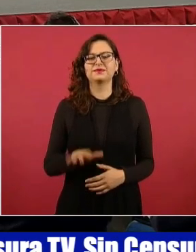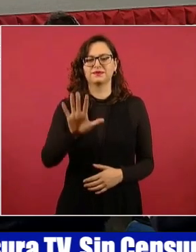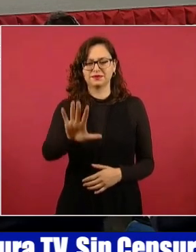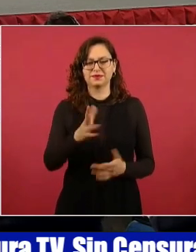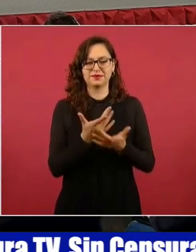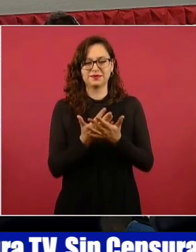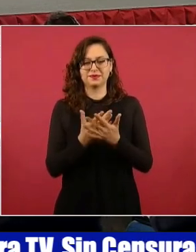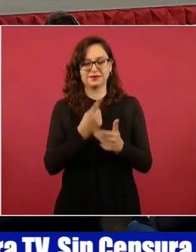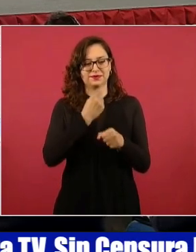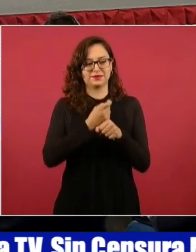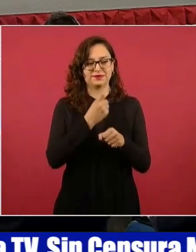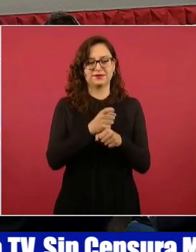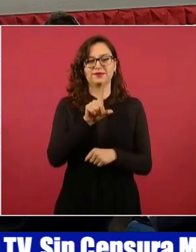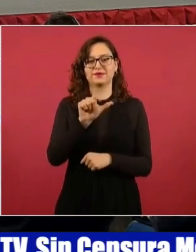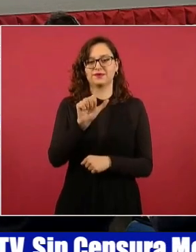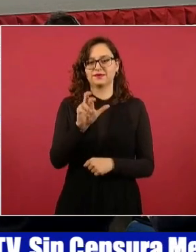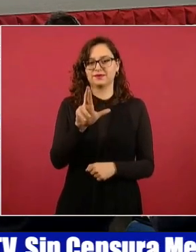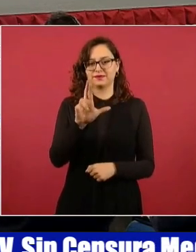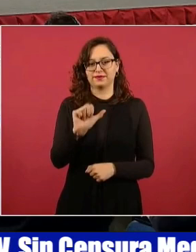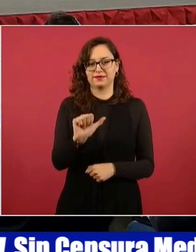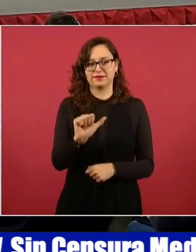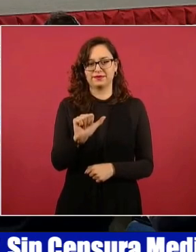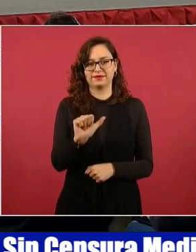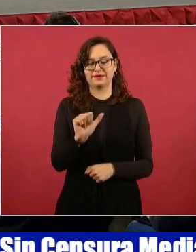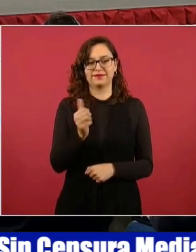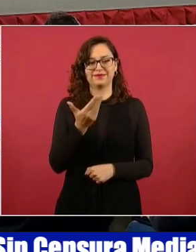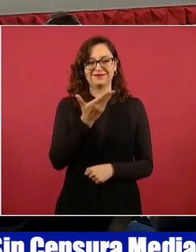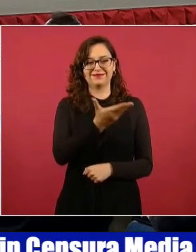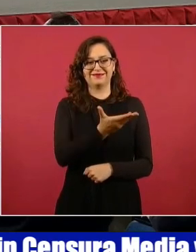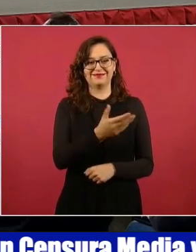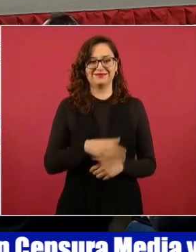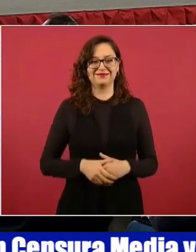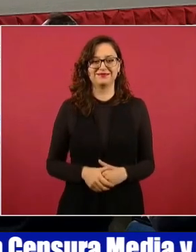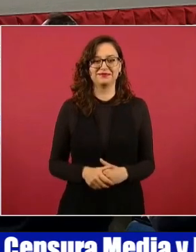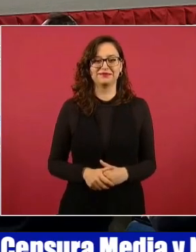vamos con Laura. Sí, con Laura.